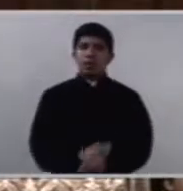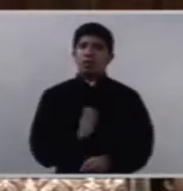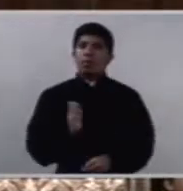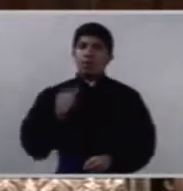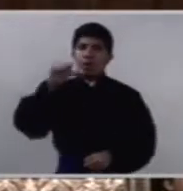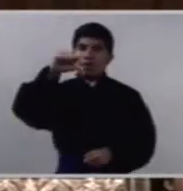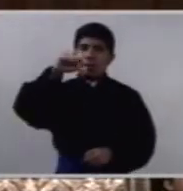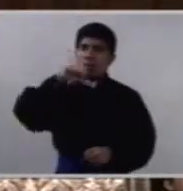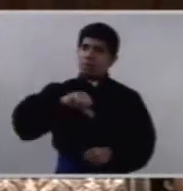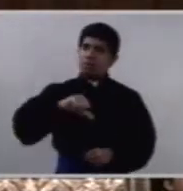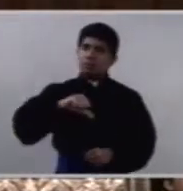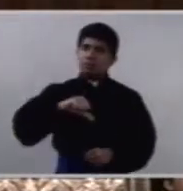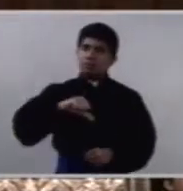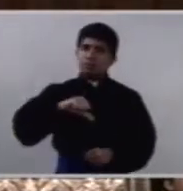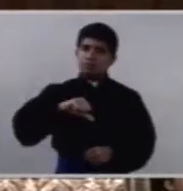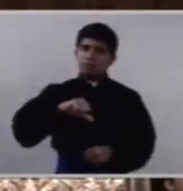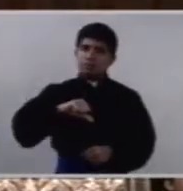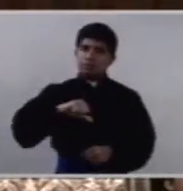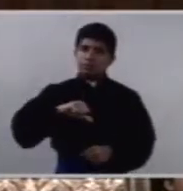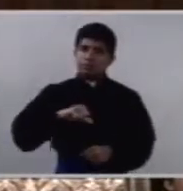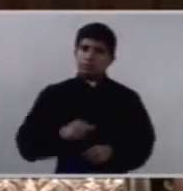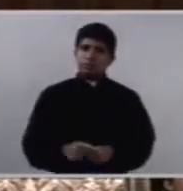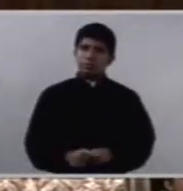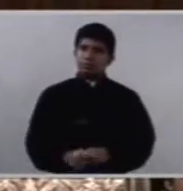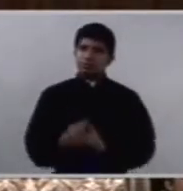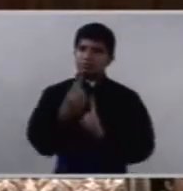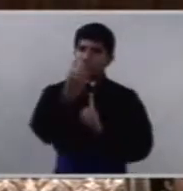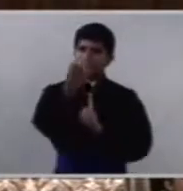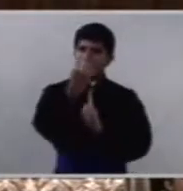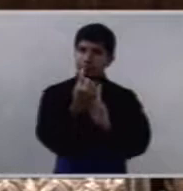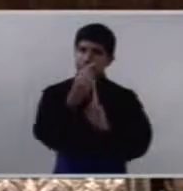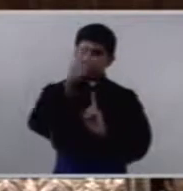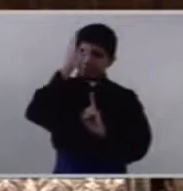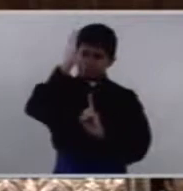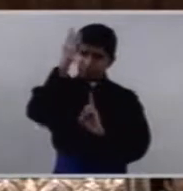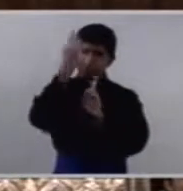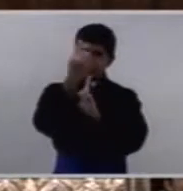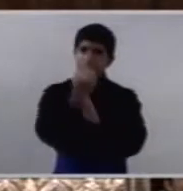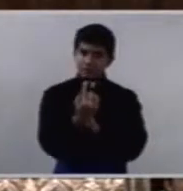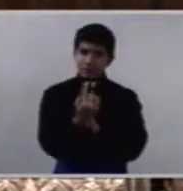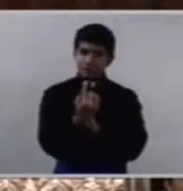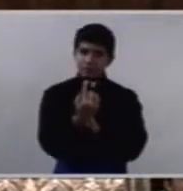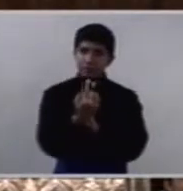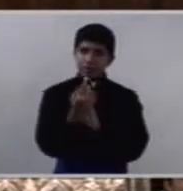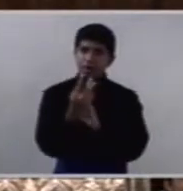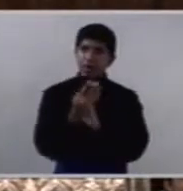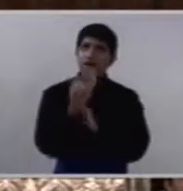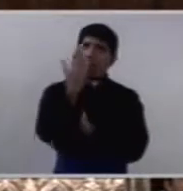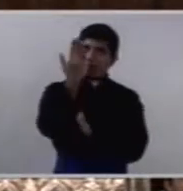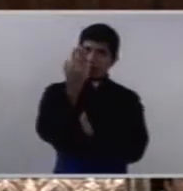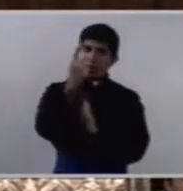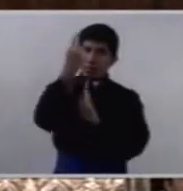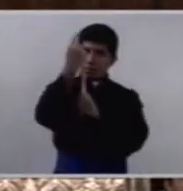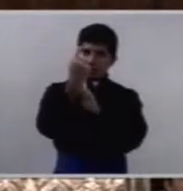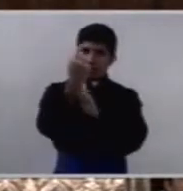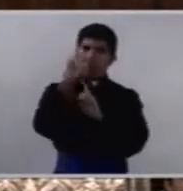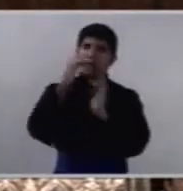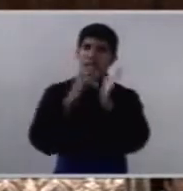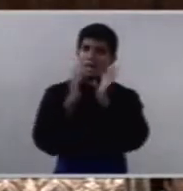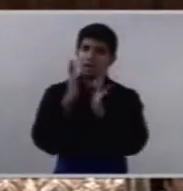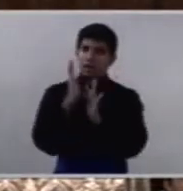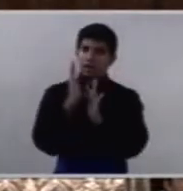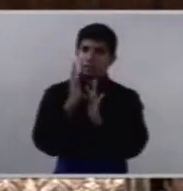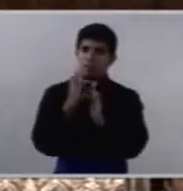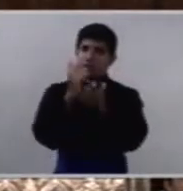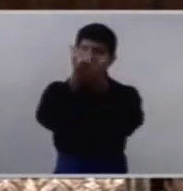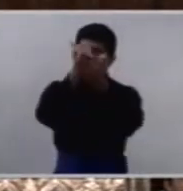hoy nos ponemos delante de Cristo y le pedimos: